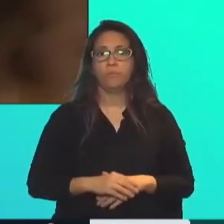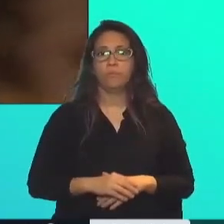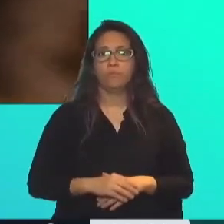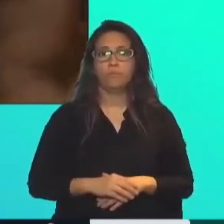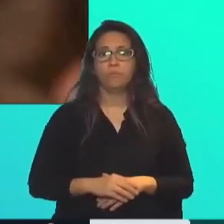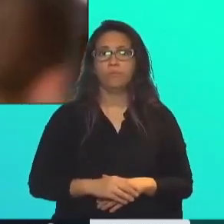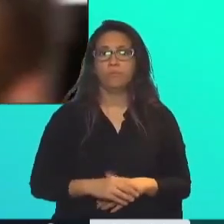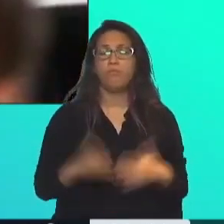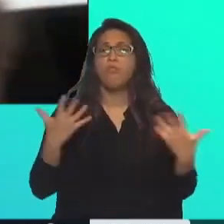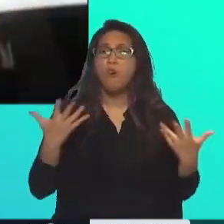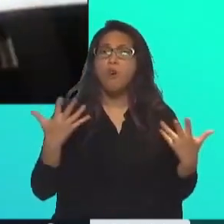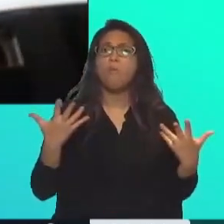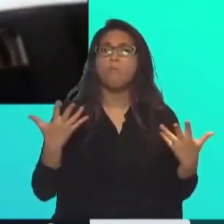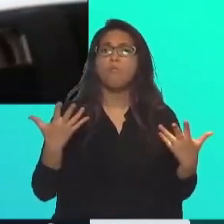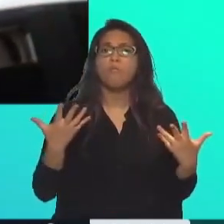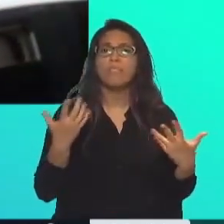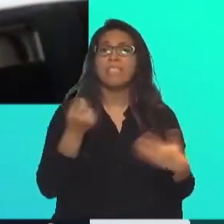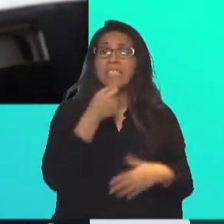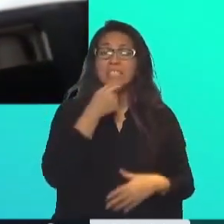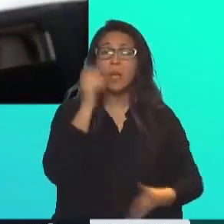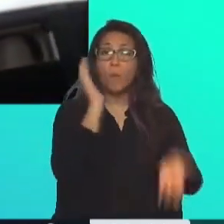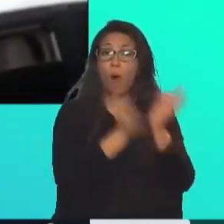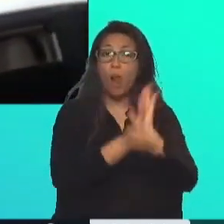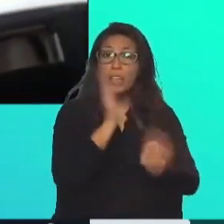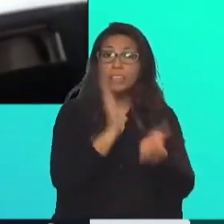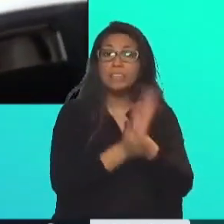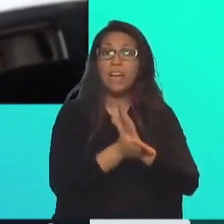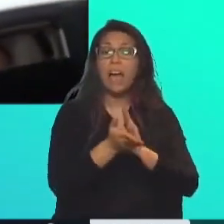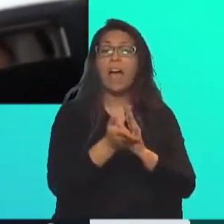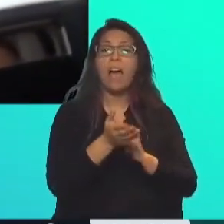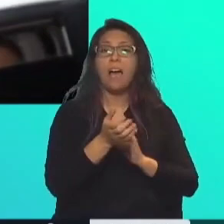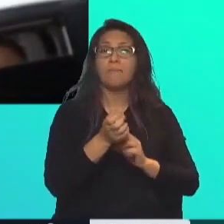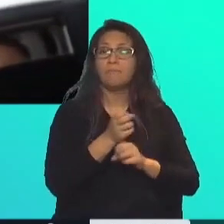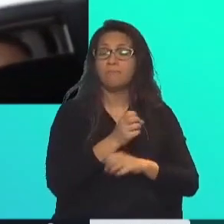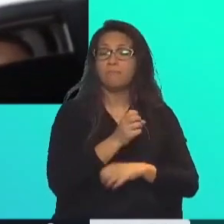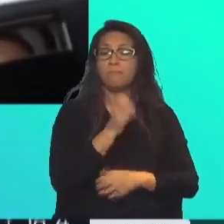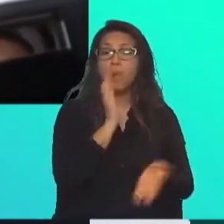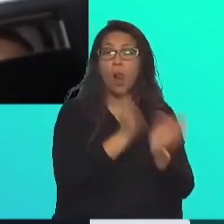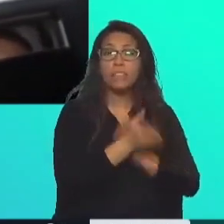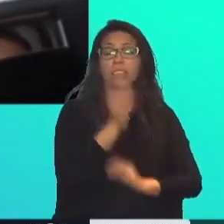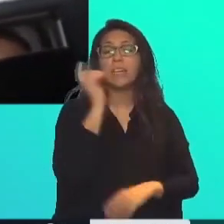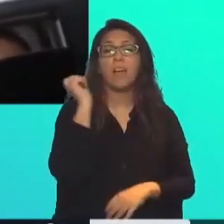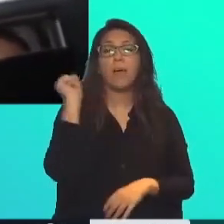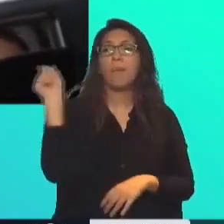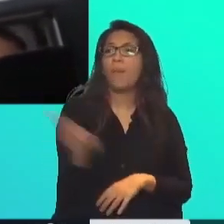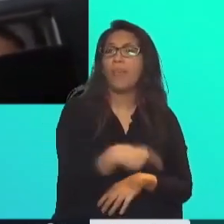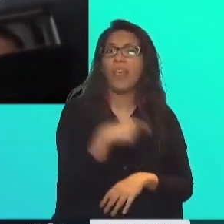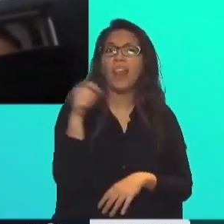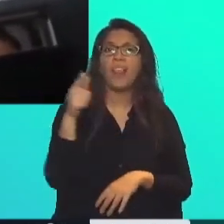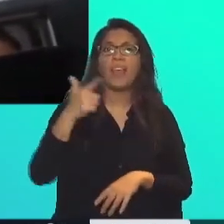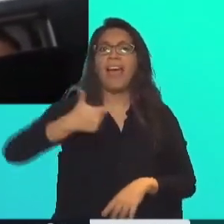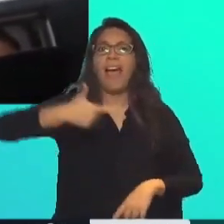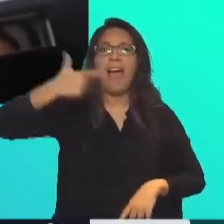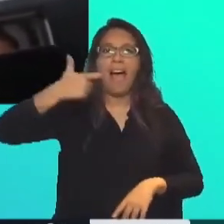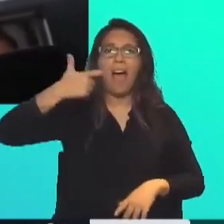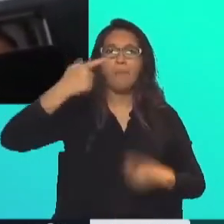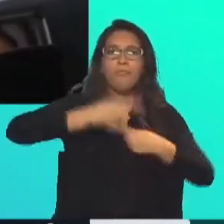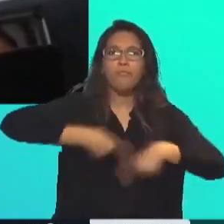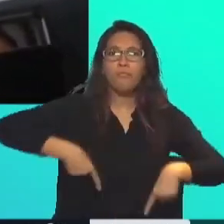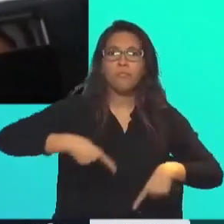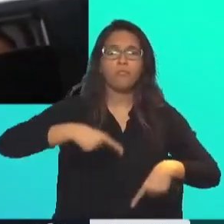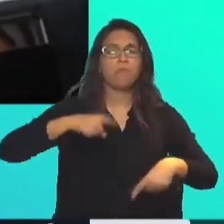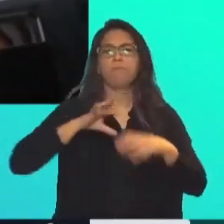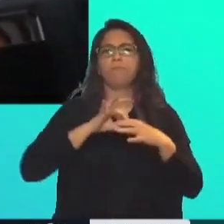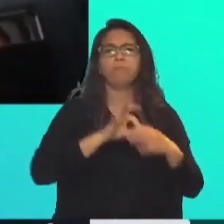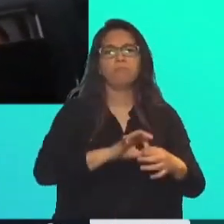Por supuesto, mucho peor cuando la violencia tiene y viene provista de armas de fuego o